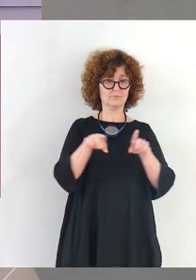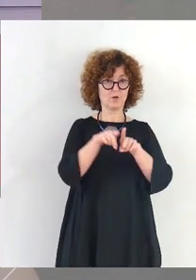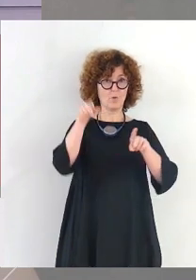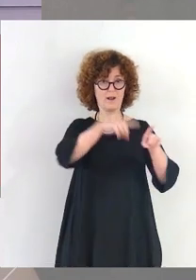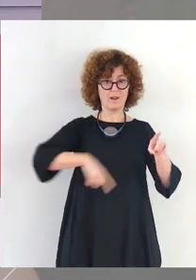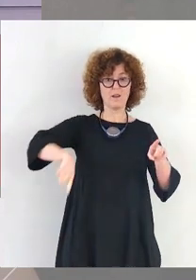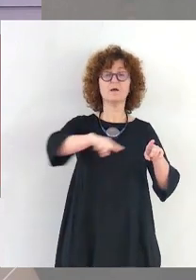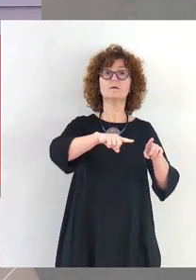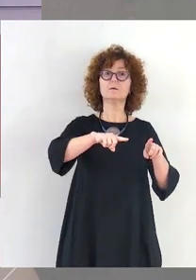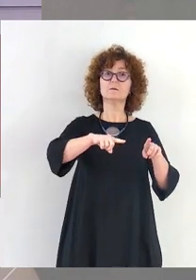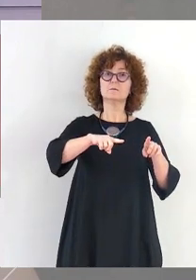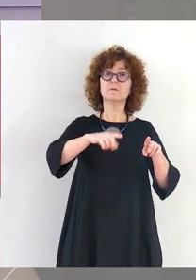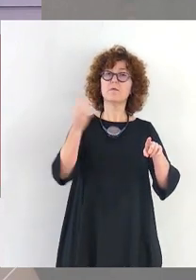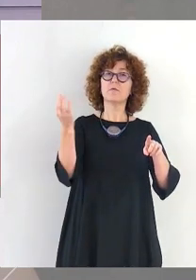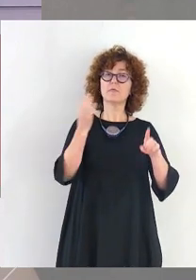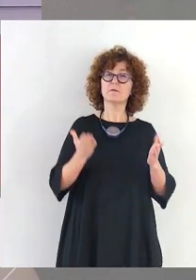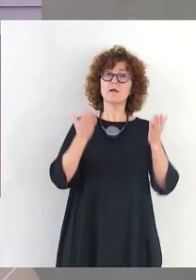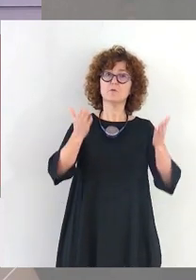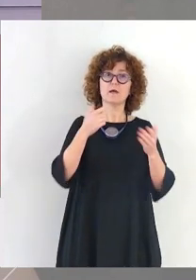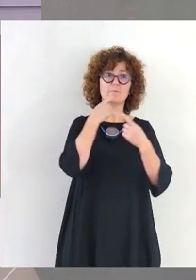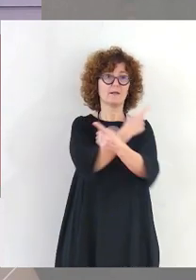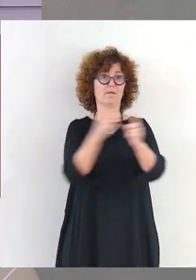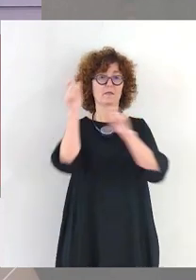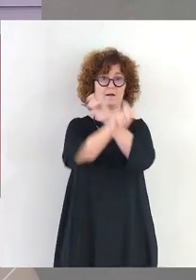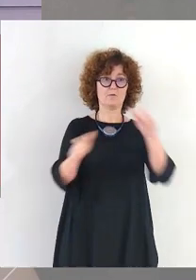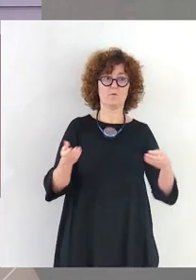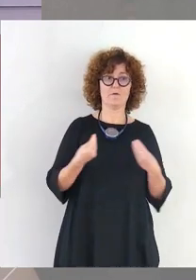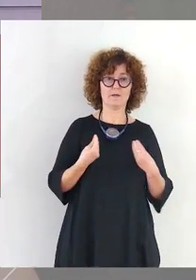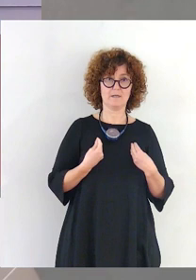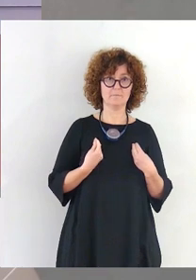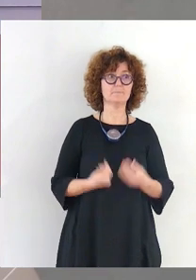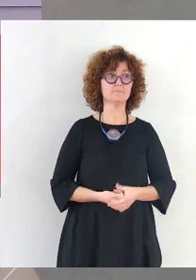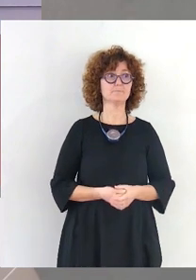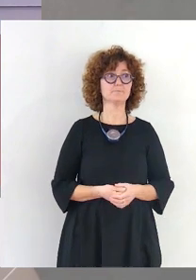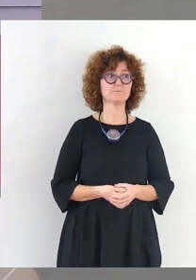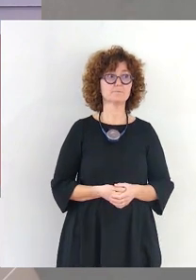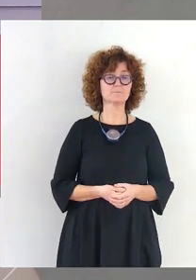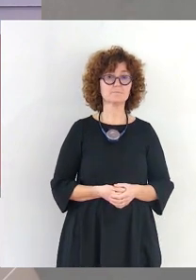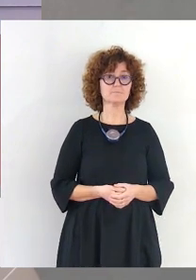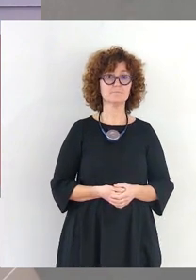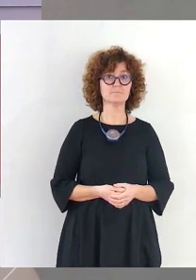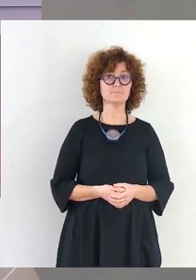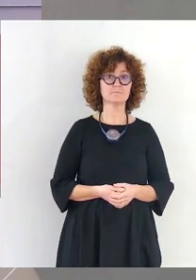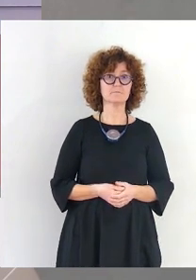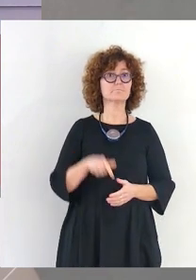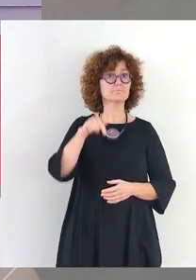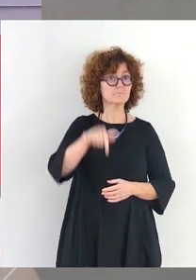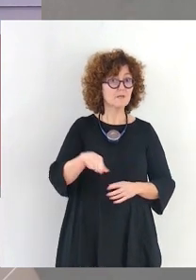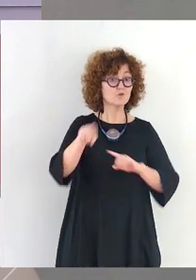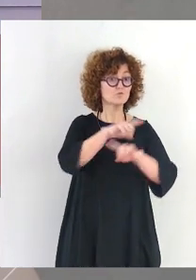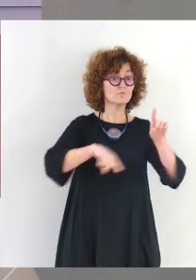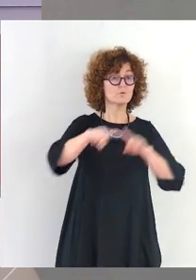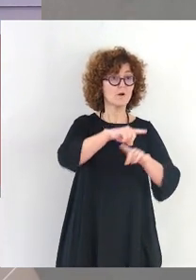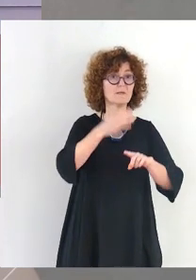tener lo que debe servir es para decir a la ciudadanía que estos asuntos tienen solución